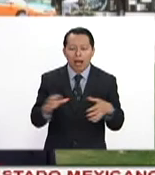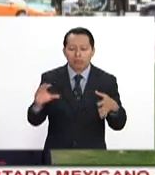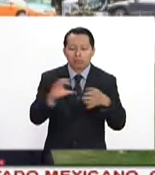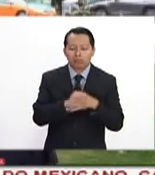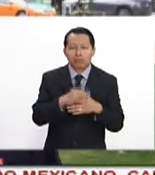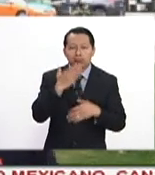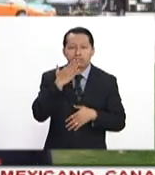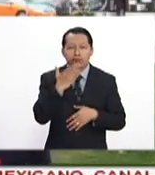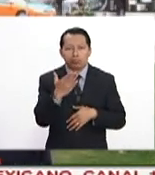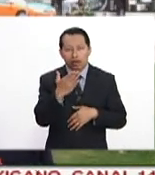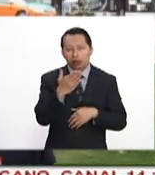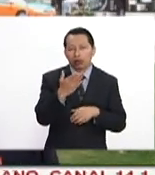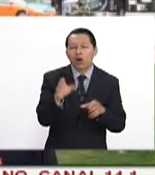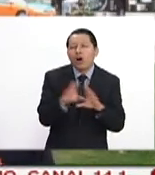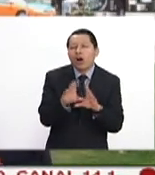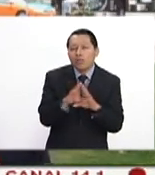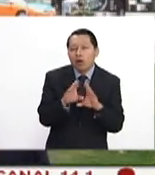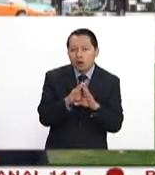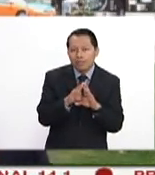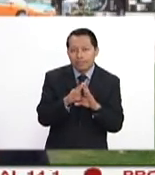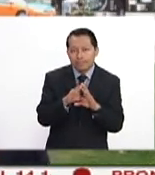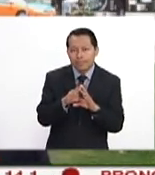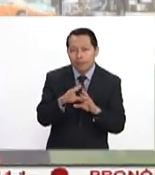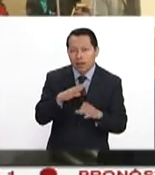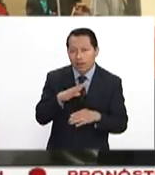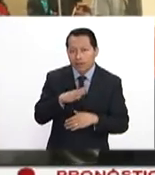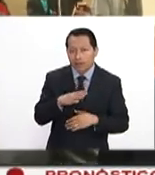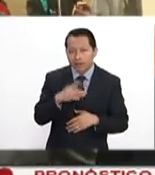países en el contexto que estamos viviendo.